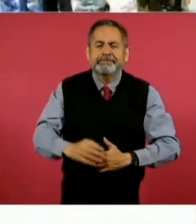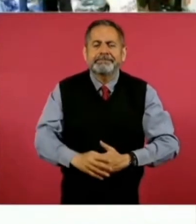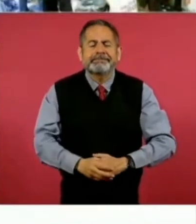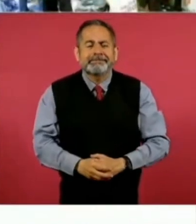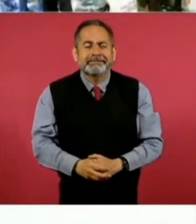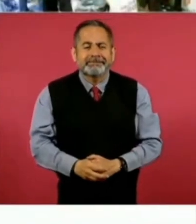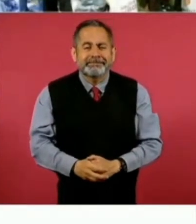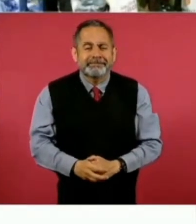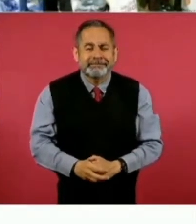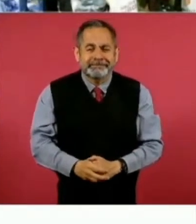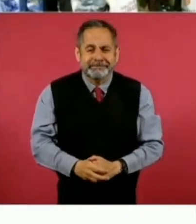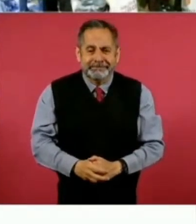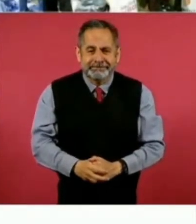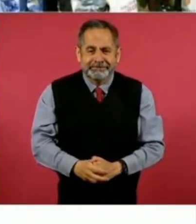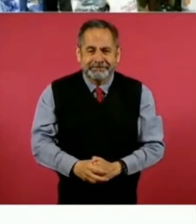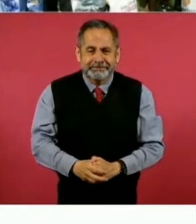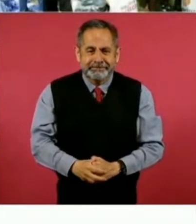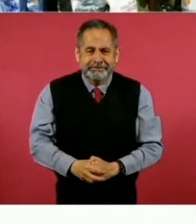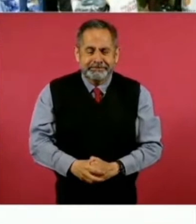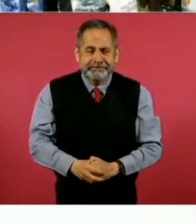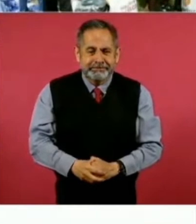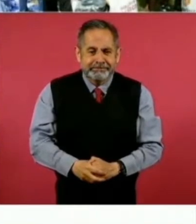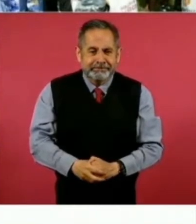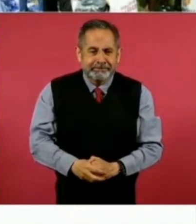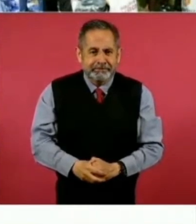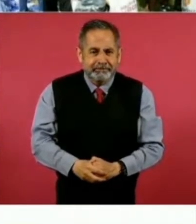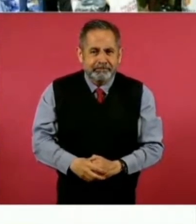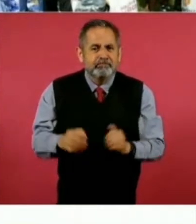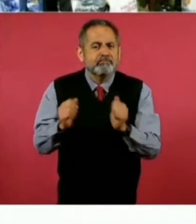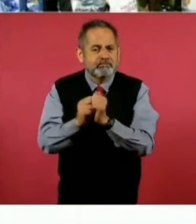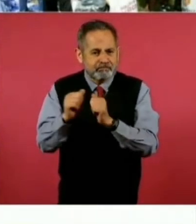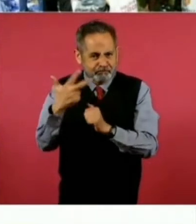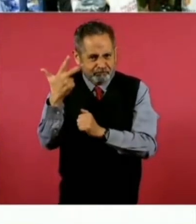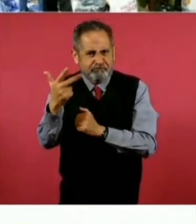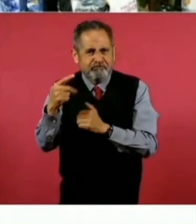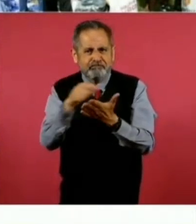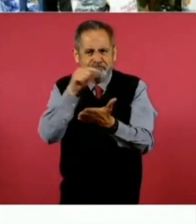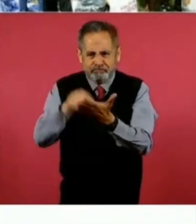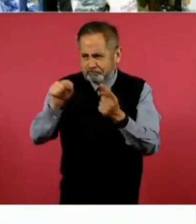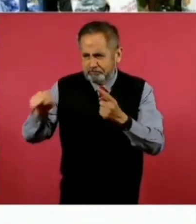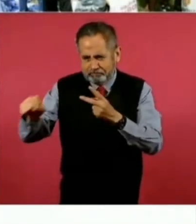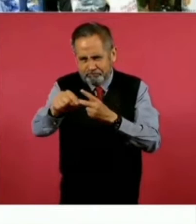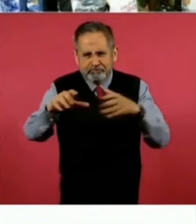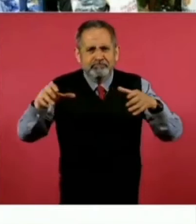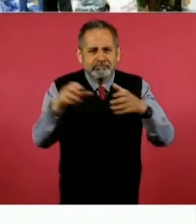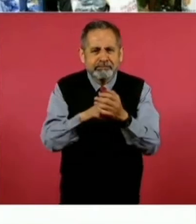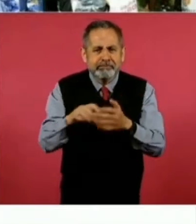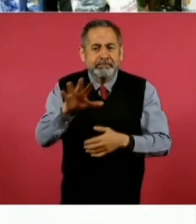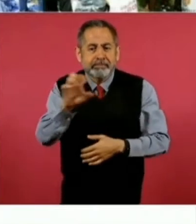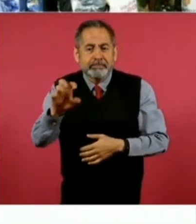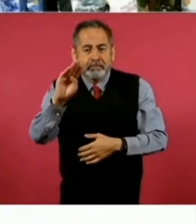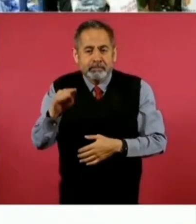245 municipios de 8 entidades, donde entregamos a